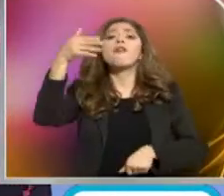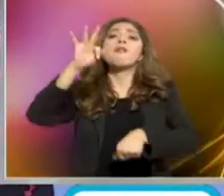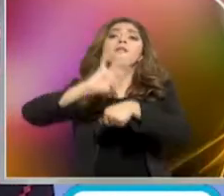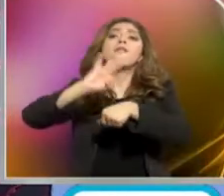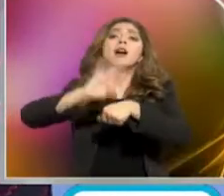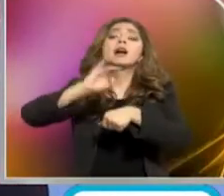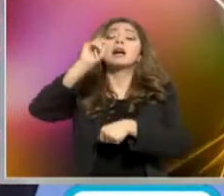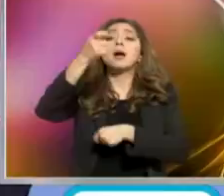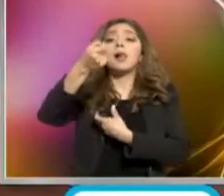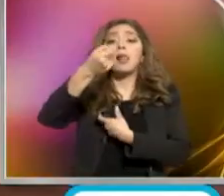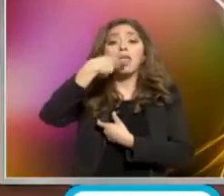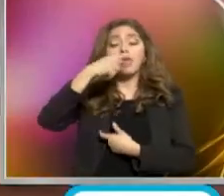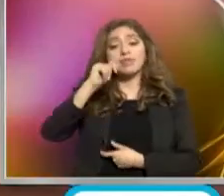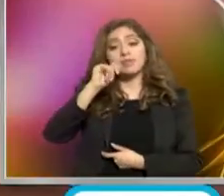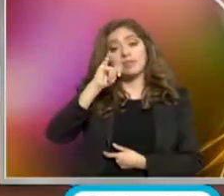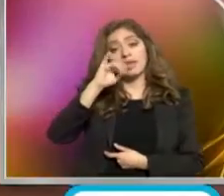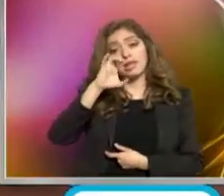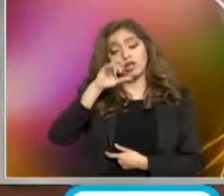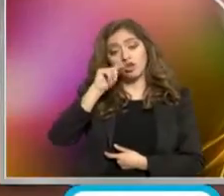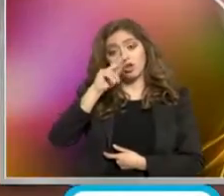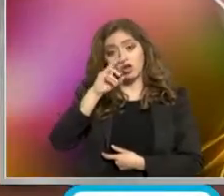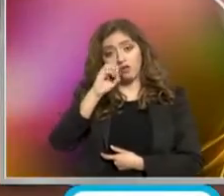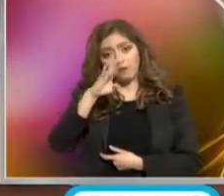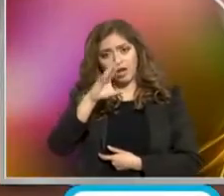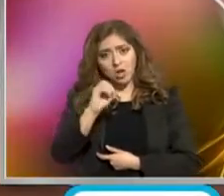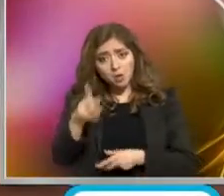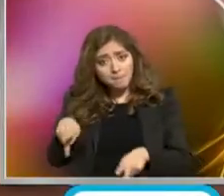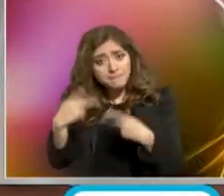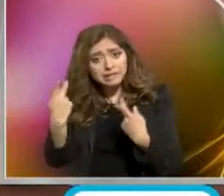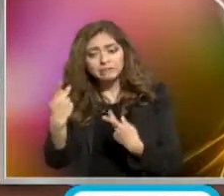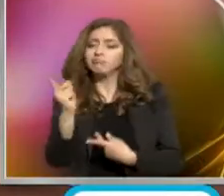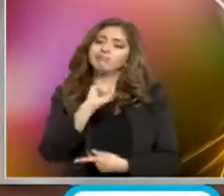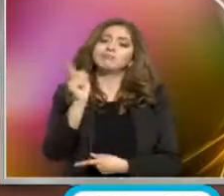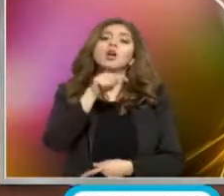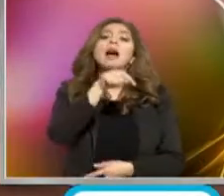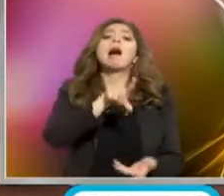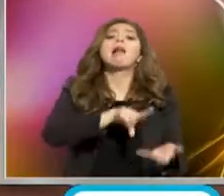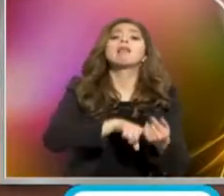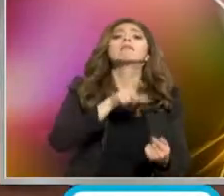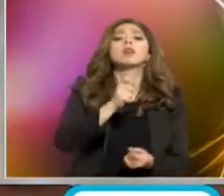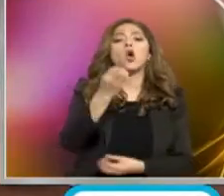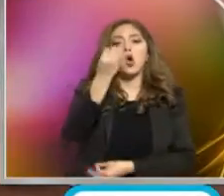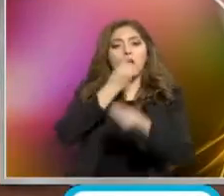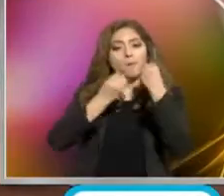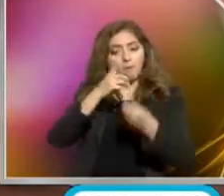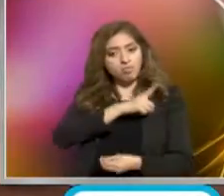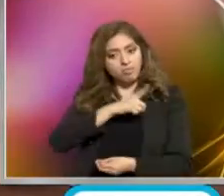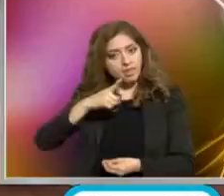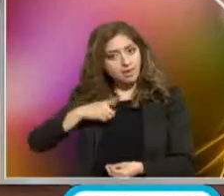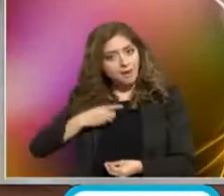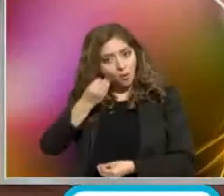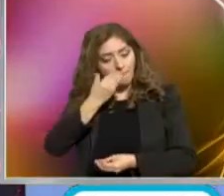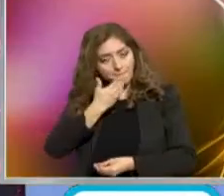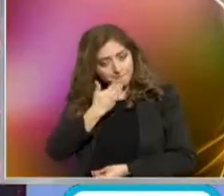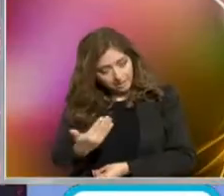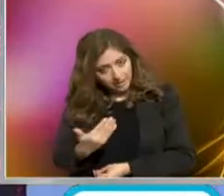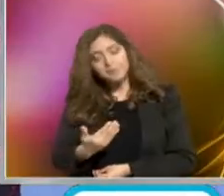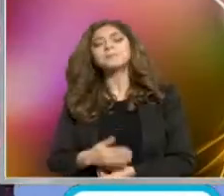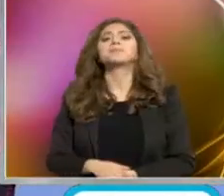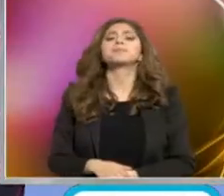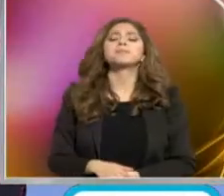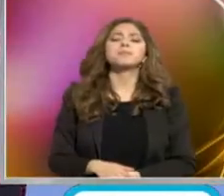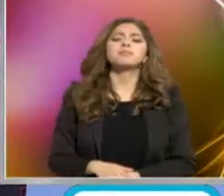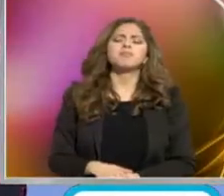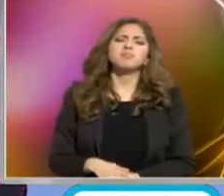de triptófano. No, esto es solo en la En alimentación. la alimentación. O sea, Exacto. por eso es que hay que aprender a comer balanceadamente. ¿Qué hay de estos alimentos que por